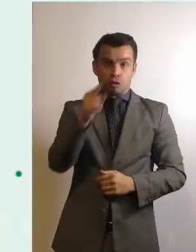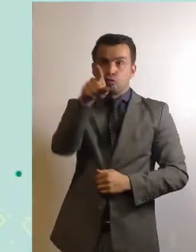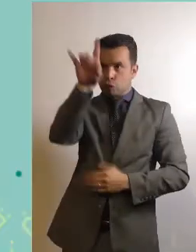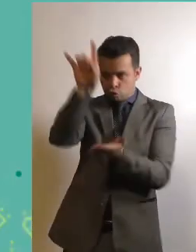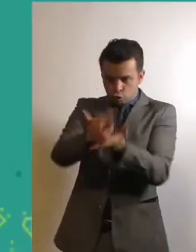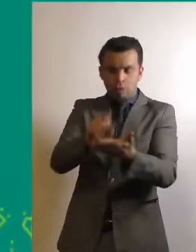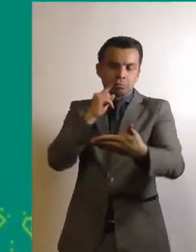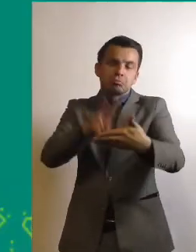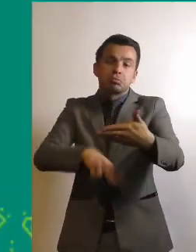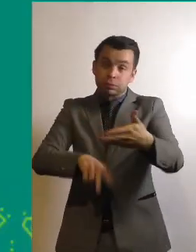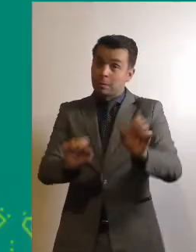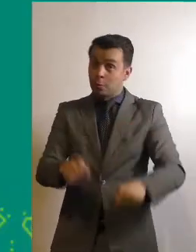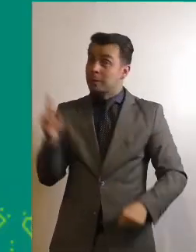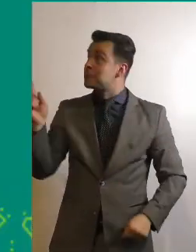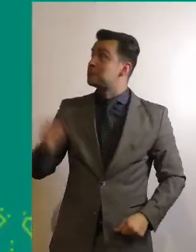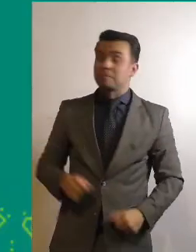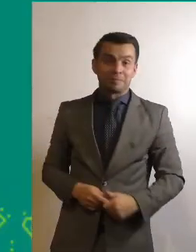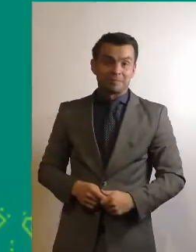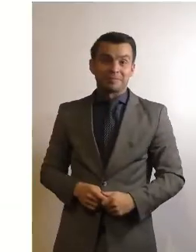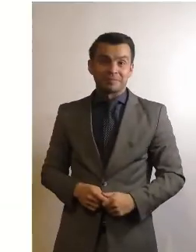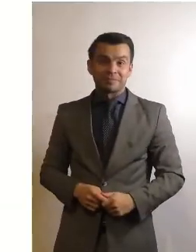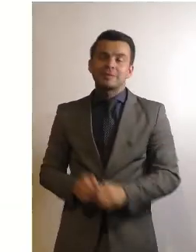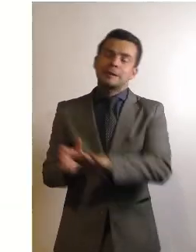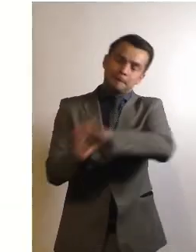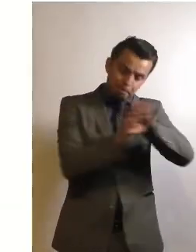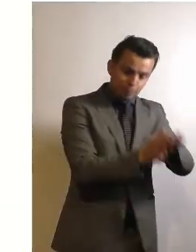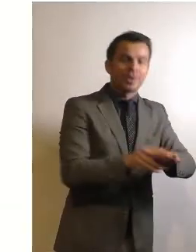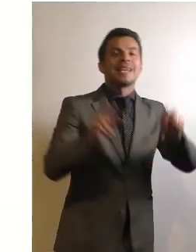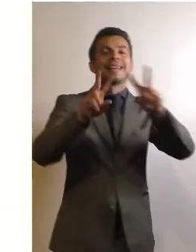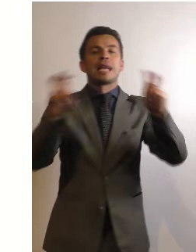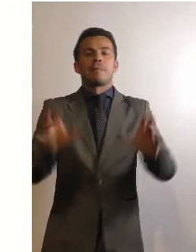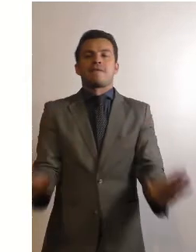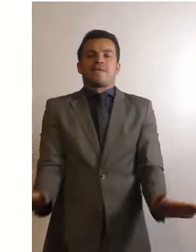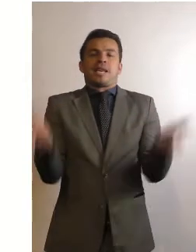Siguiente. Y en bienestar universitario,